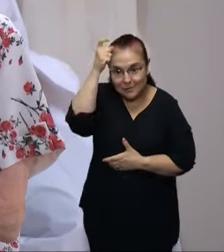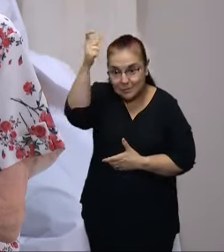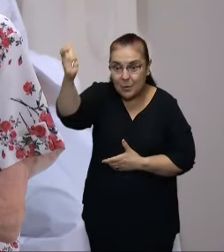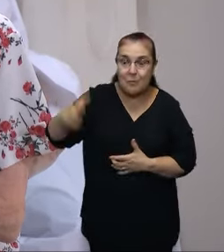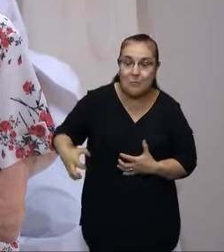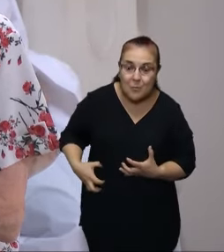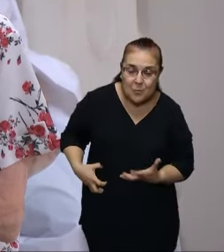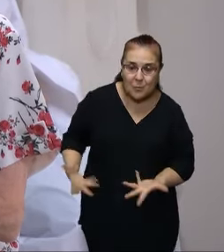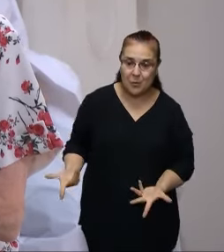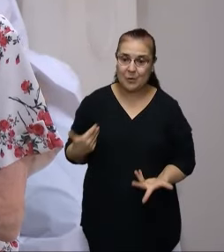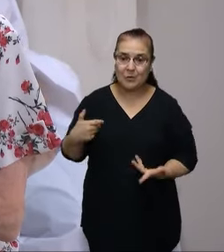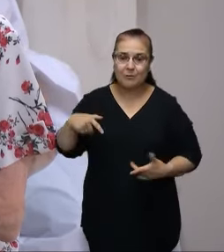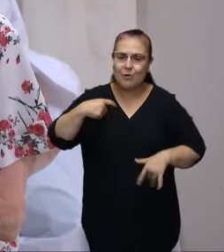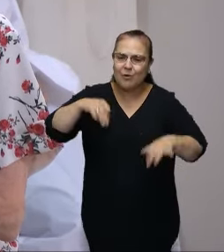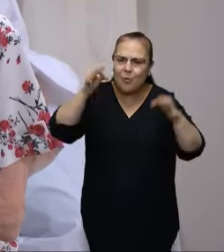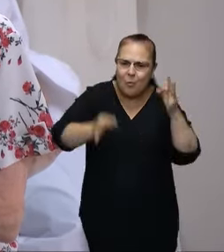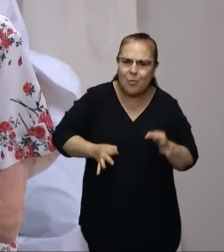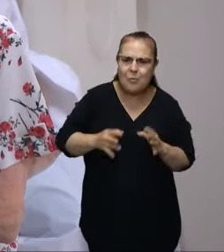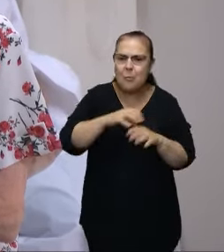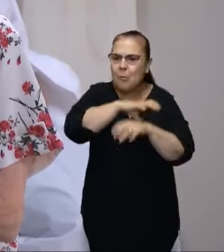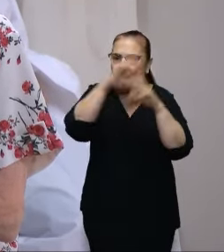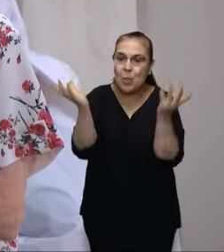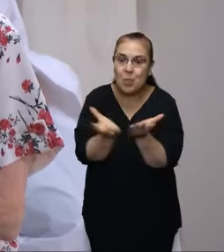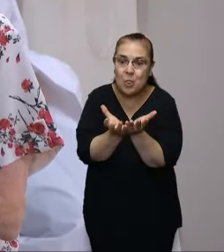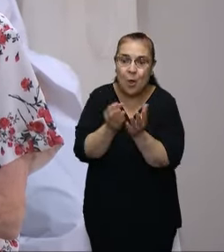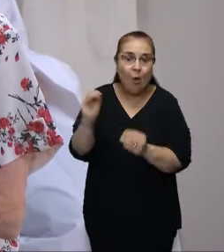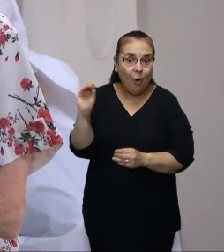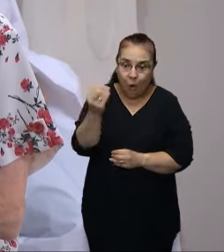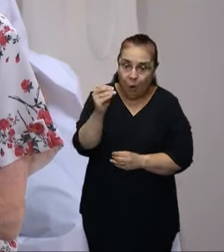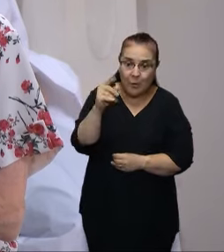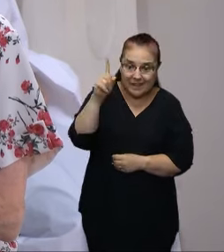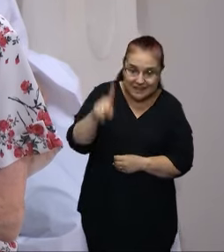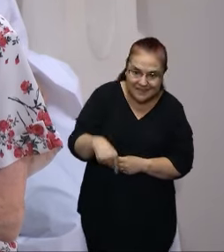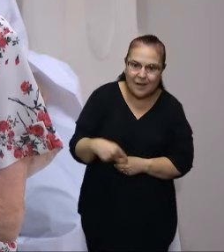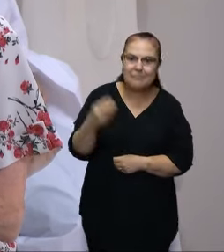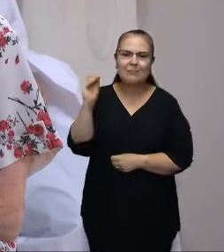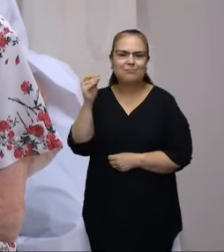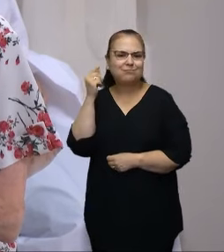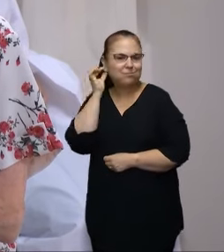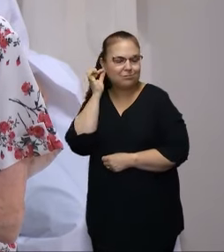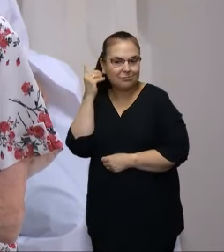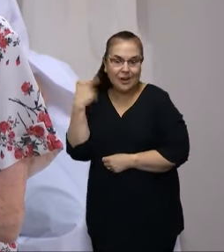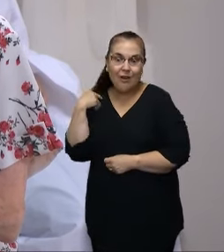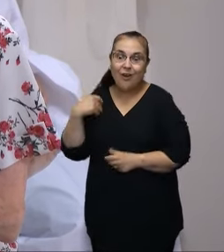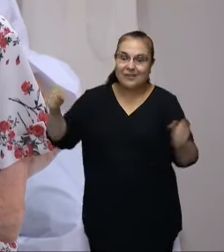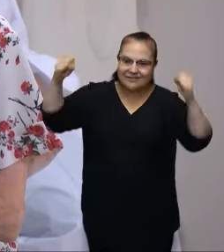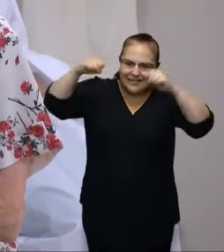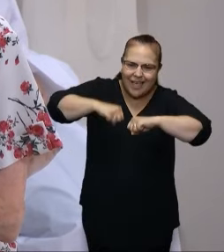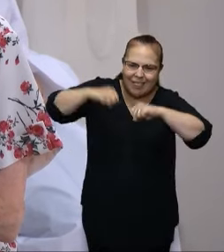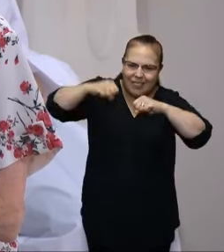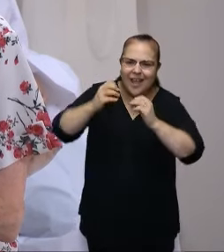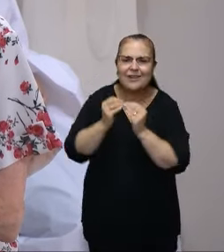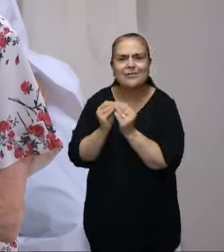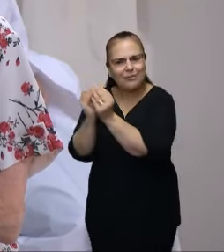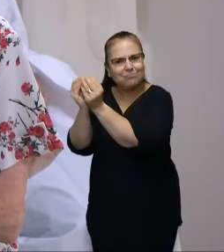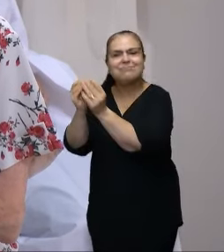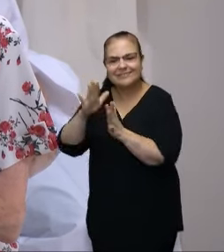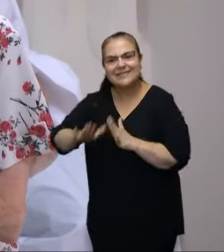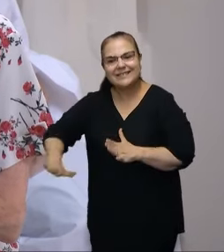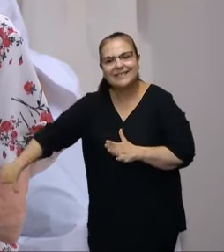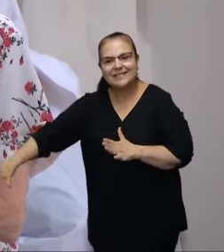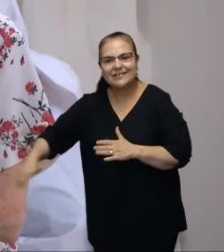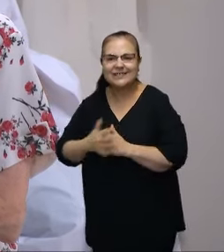príncipes y jueces del mundo los jóvenes y también las doncellas los ancianos junto con los